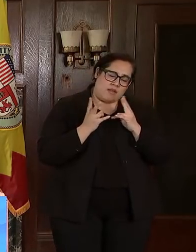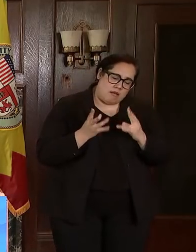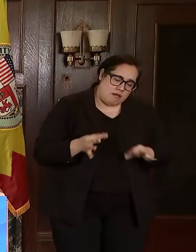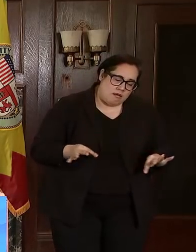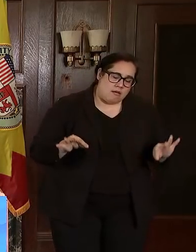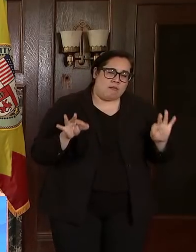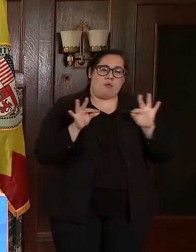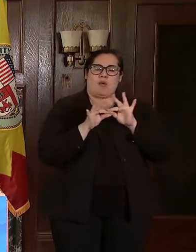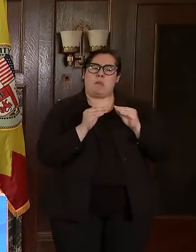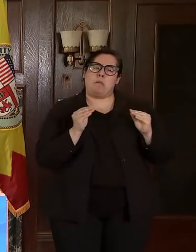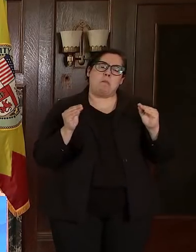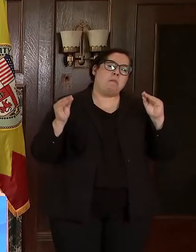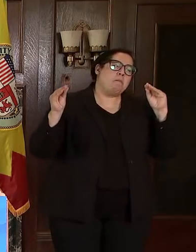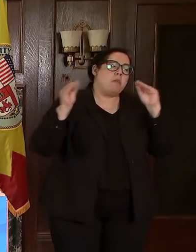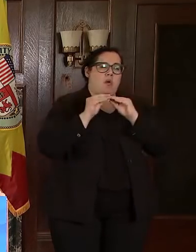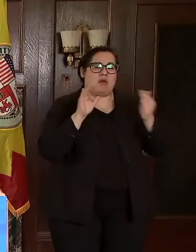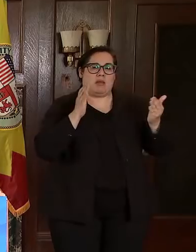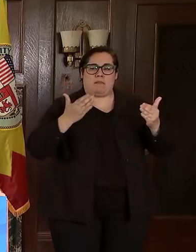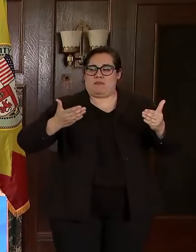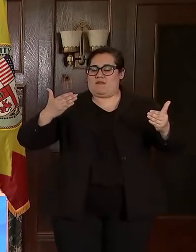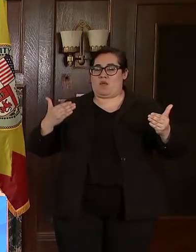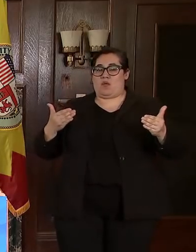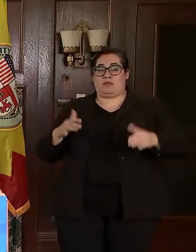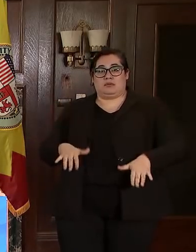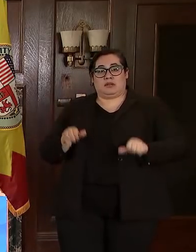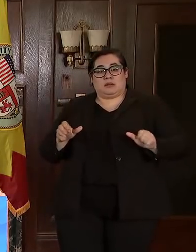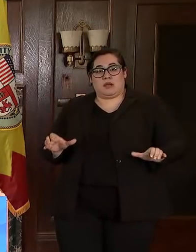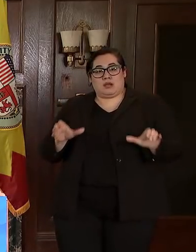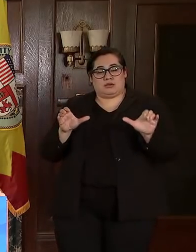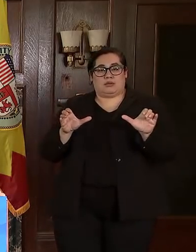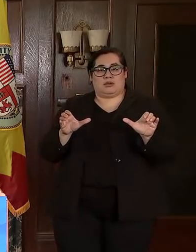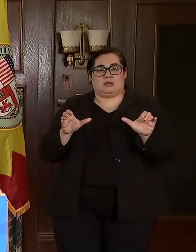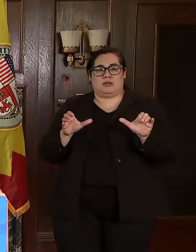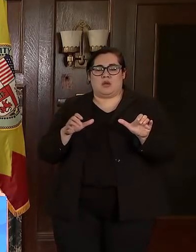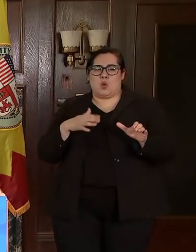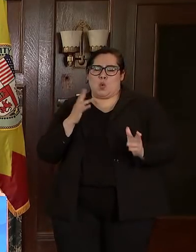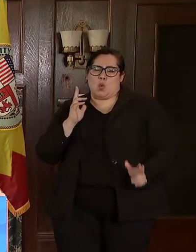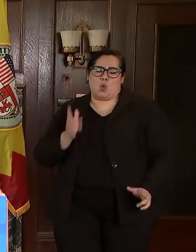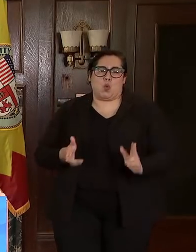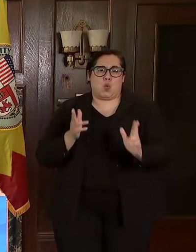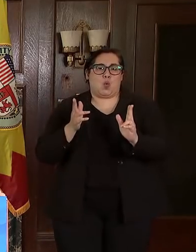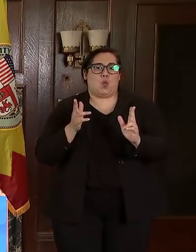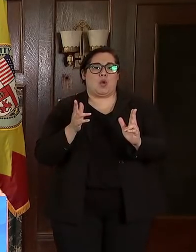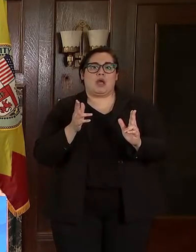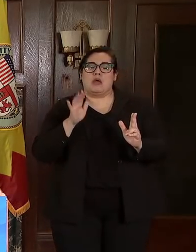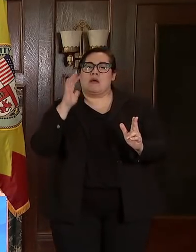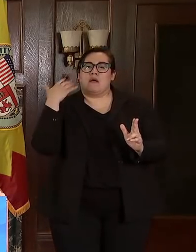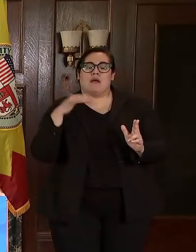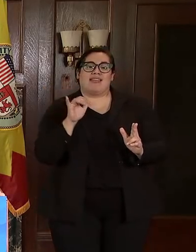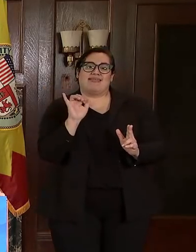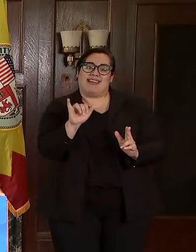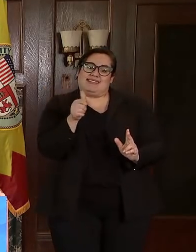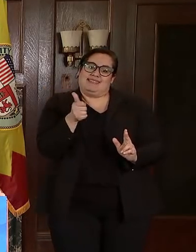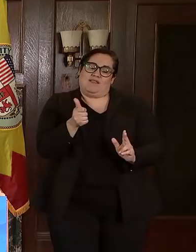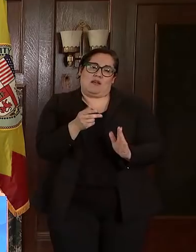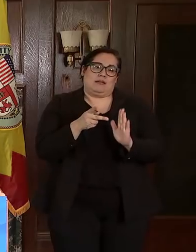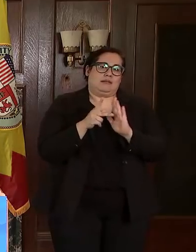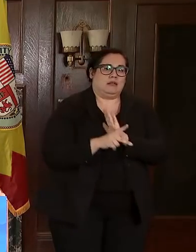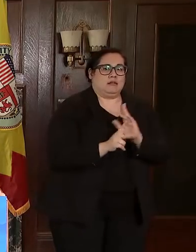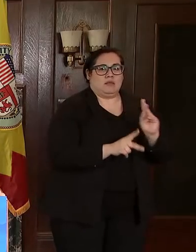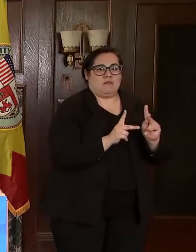importantes que nunca. Tomando acciones apresuradas podrá matar a gente. Por